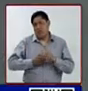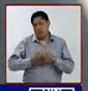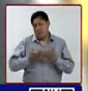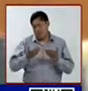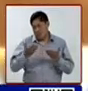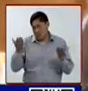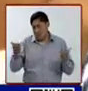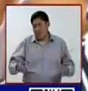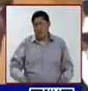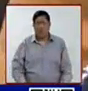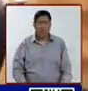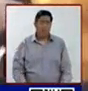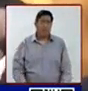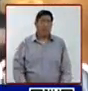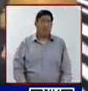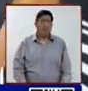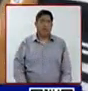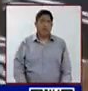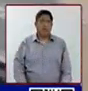preventiva.